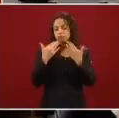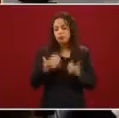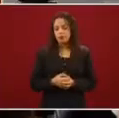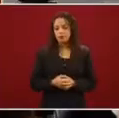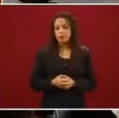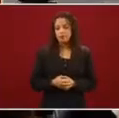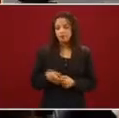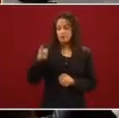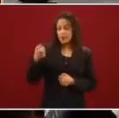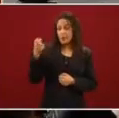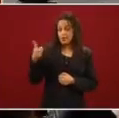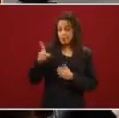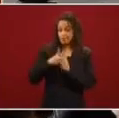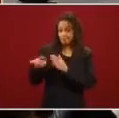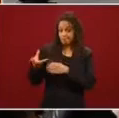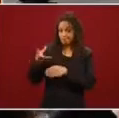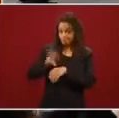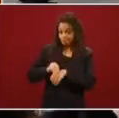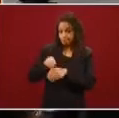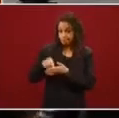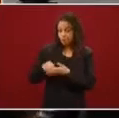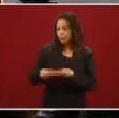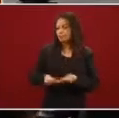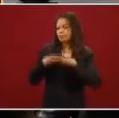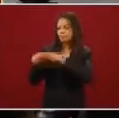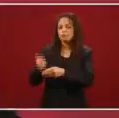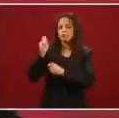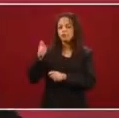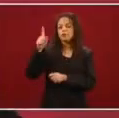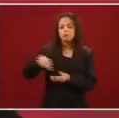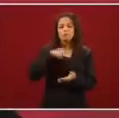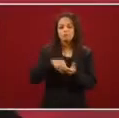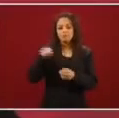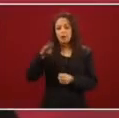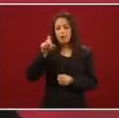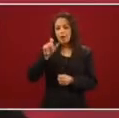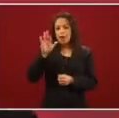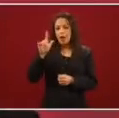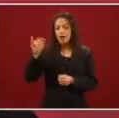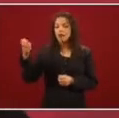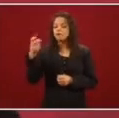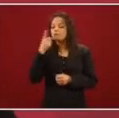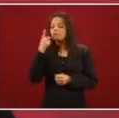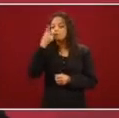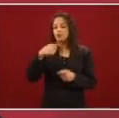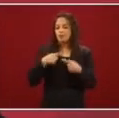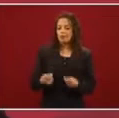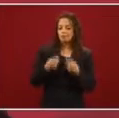dio al organismo operador de Mexicali, y en contraparte Mexicali le dice que le da el agua